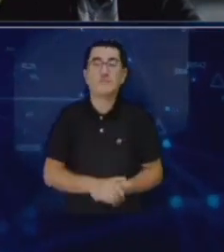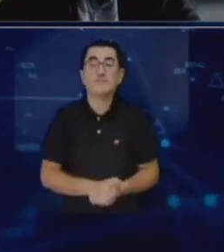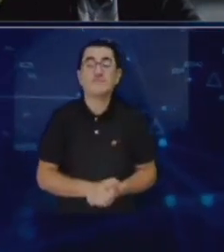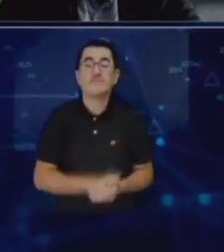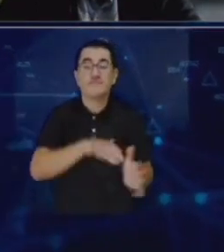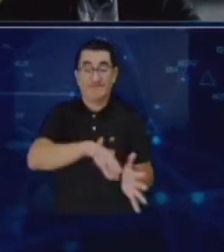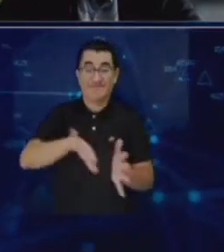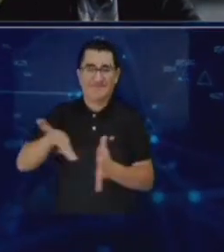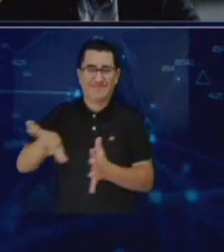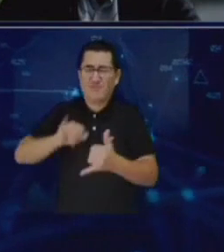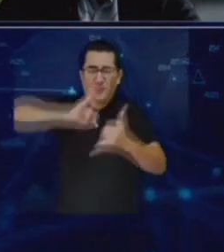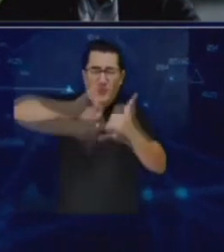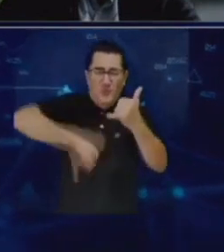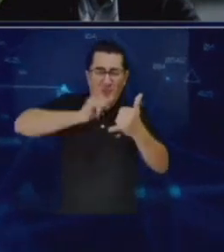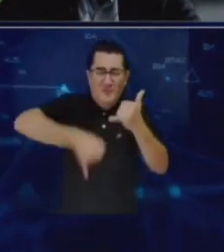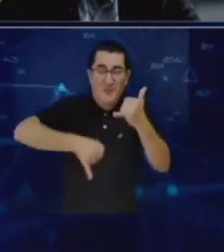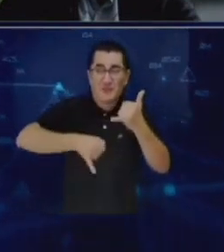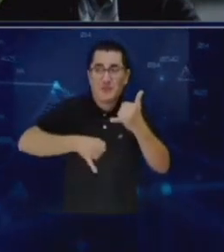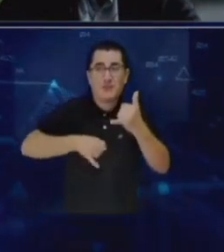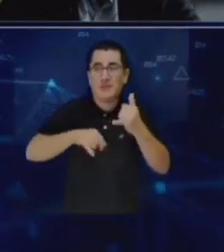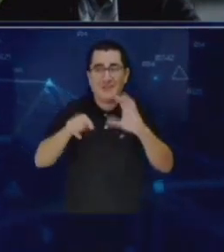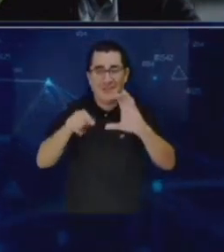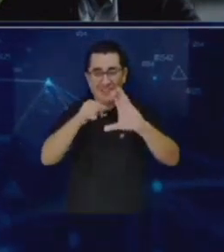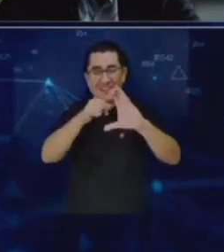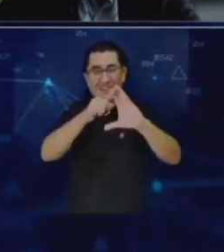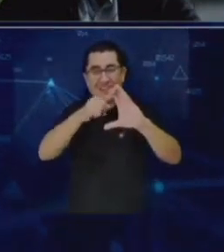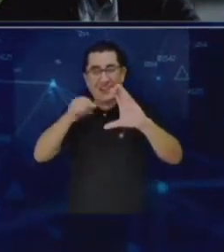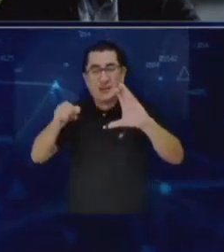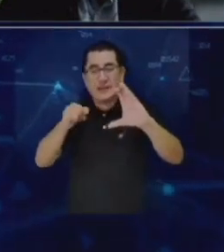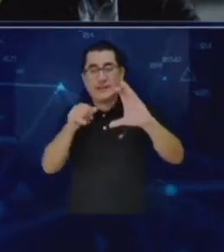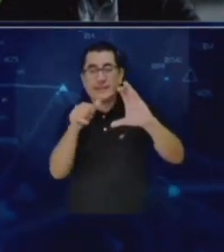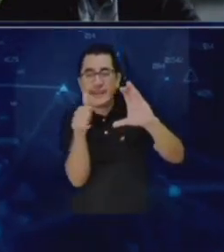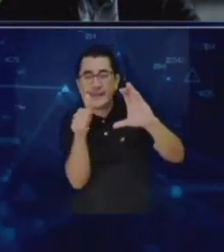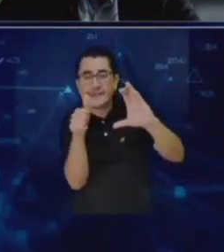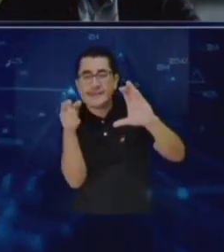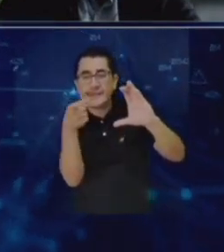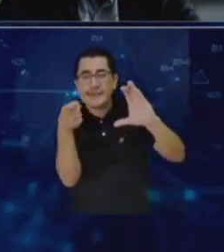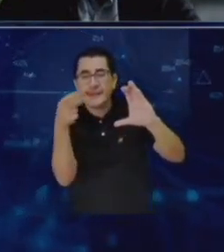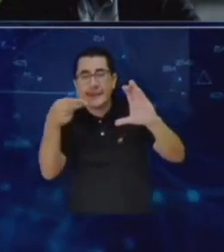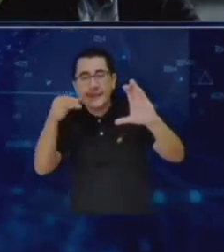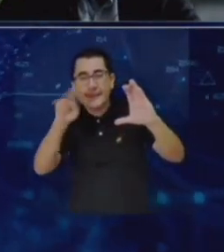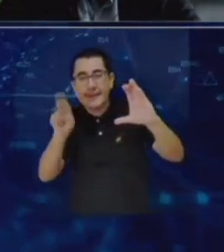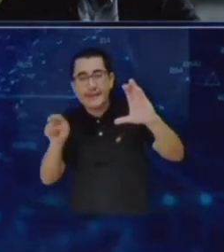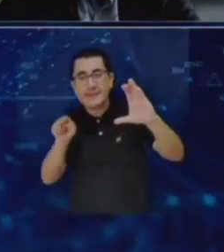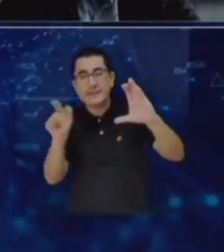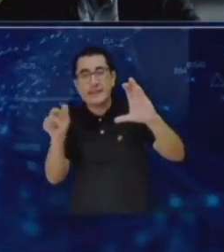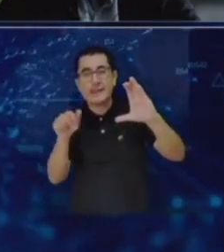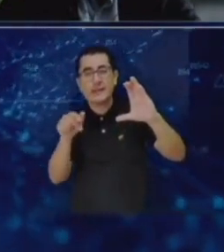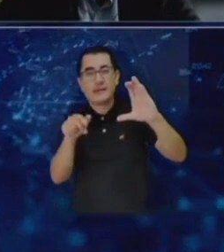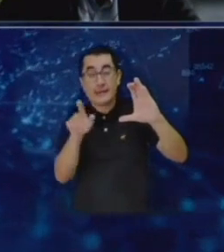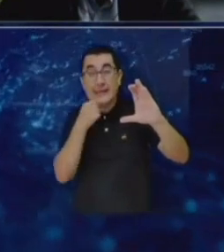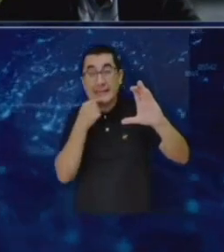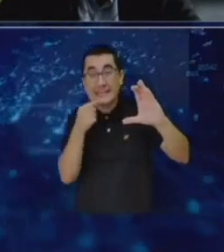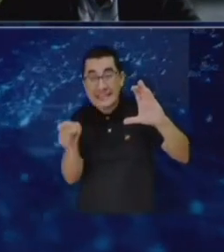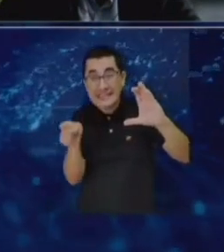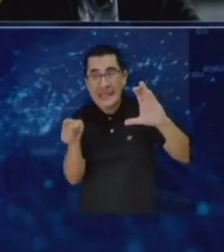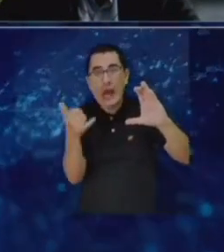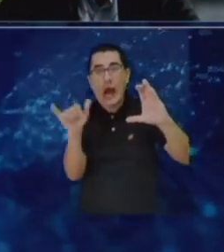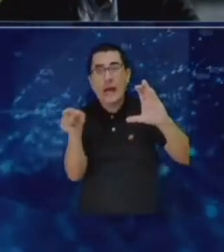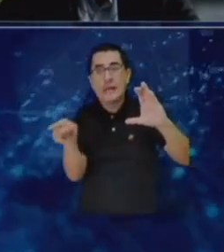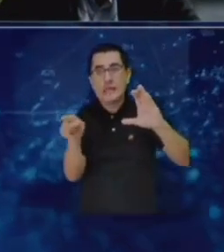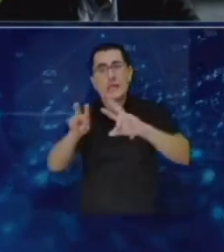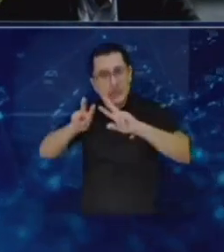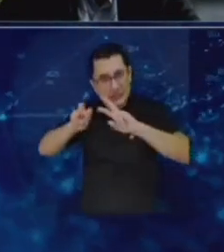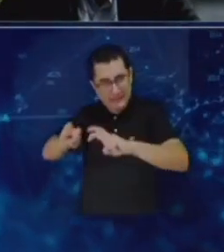Y finalmente la banda de 10 gigas a 10.5, en el cual también en región 2 está estudiando esta viabilidad.